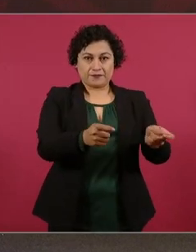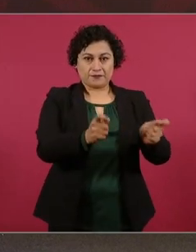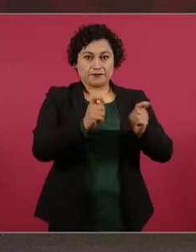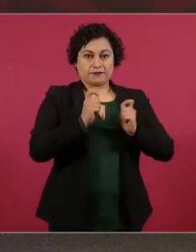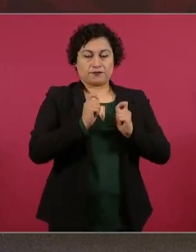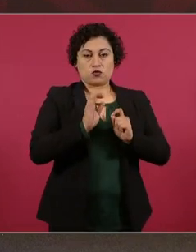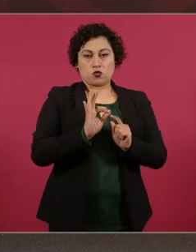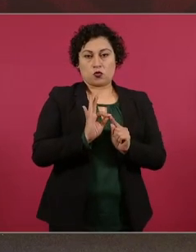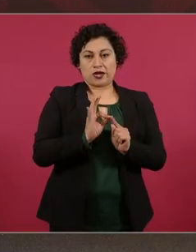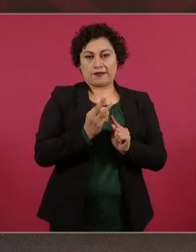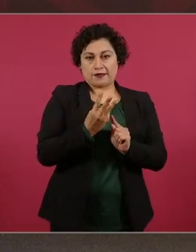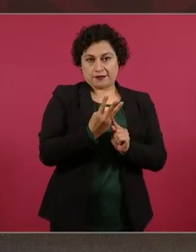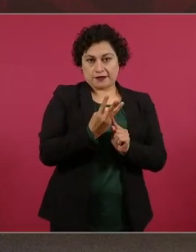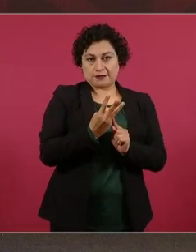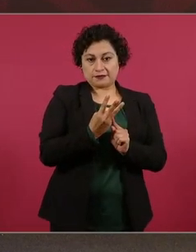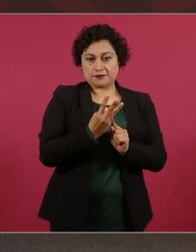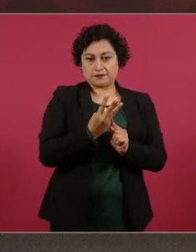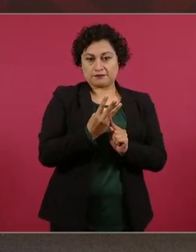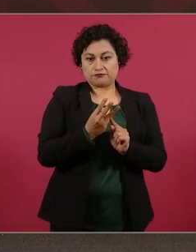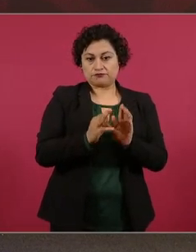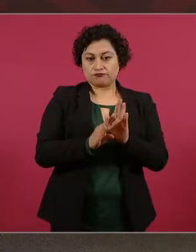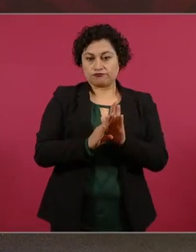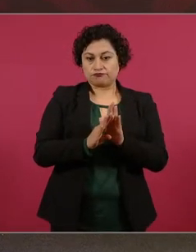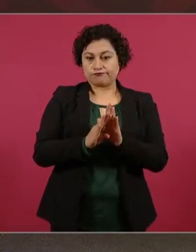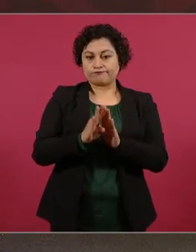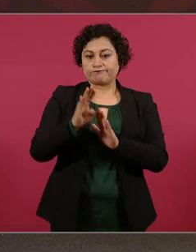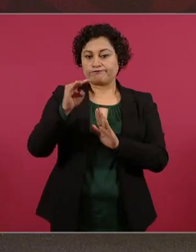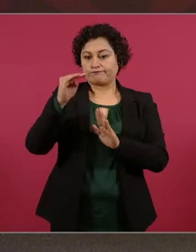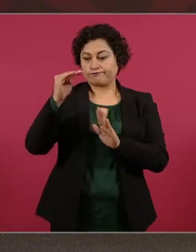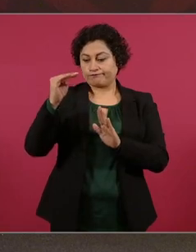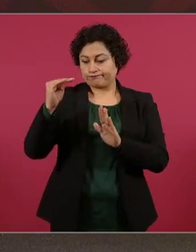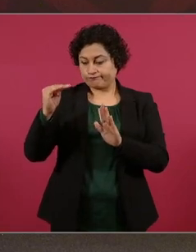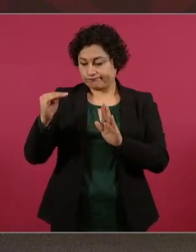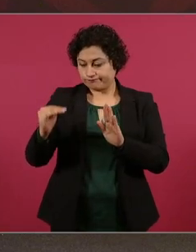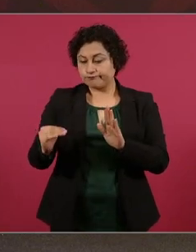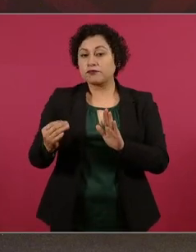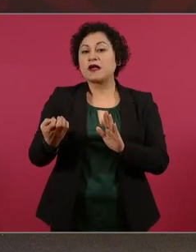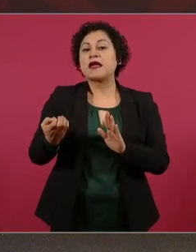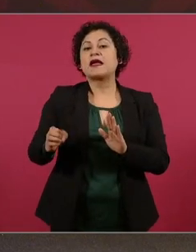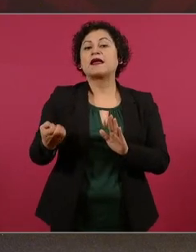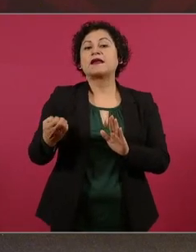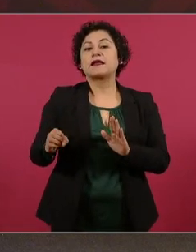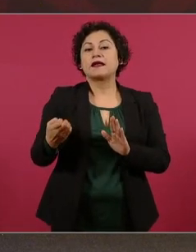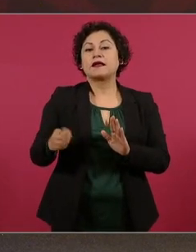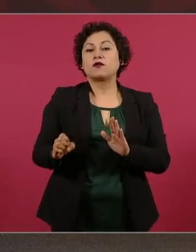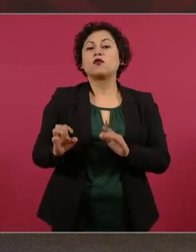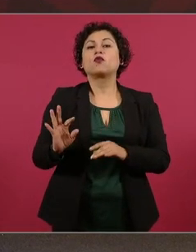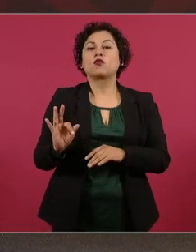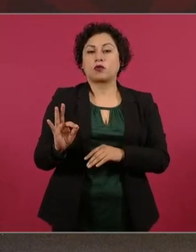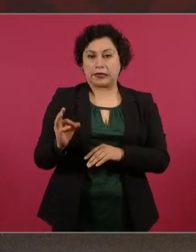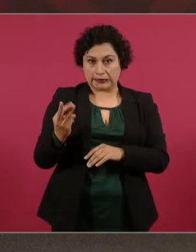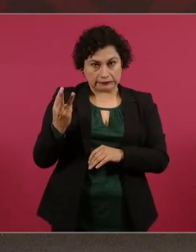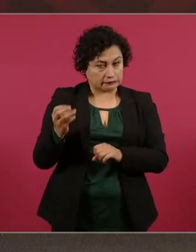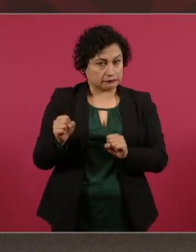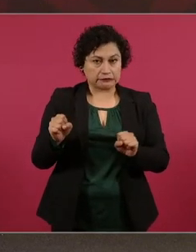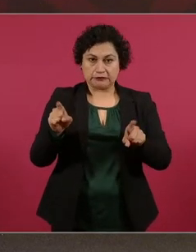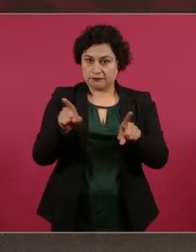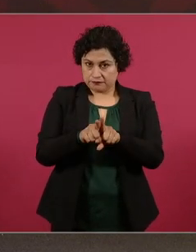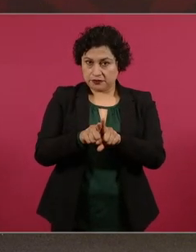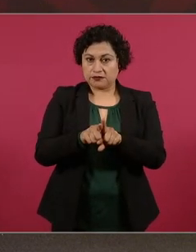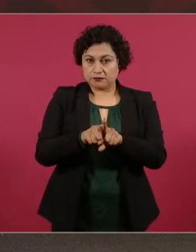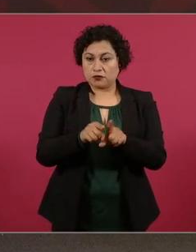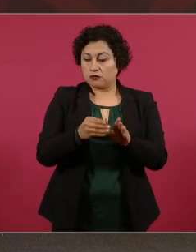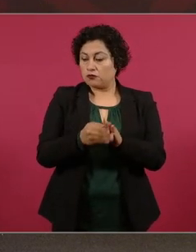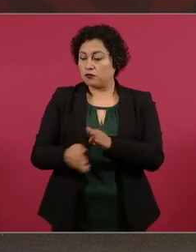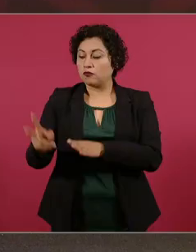43, en enero la teníamos en 43. Esta es una proyección para finales del